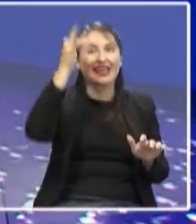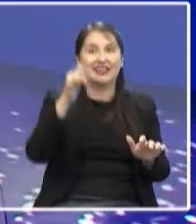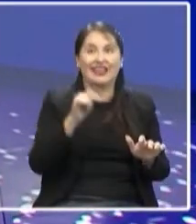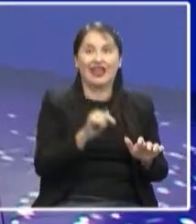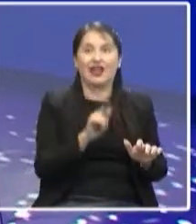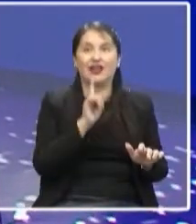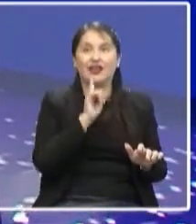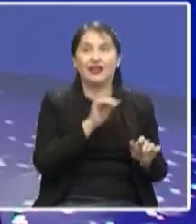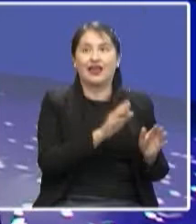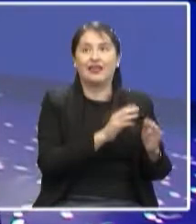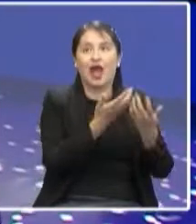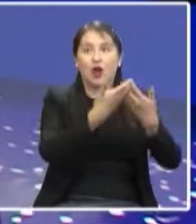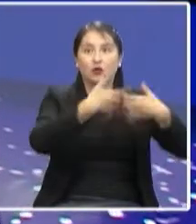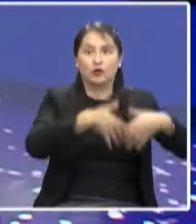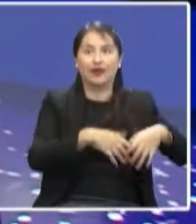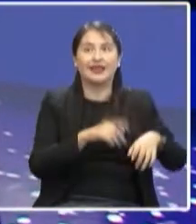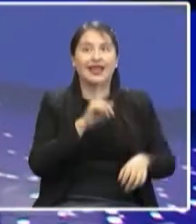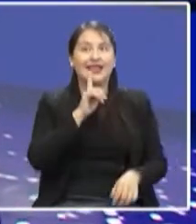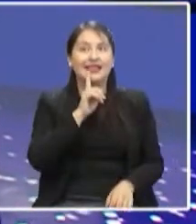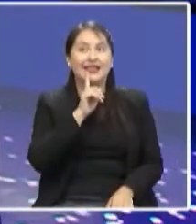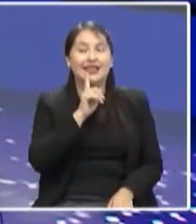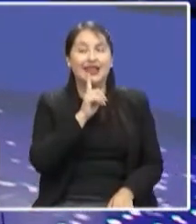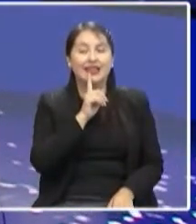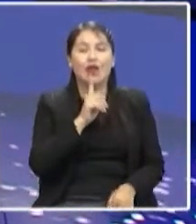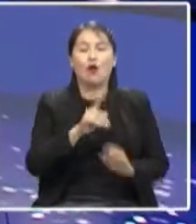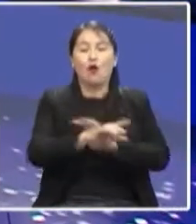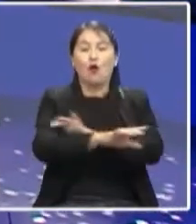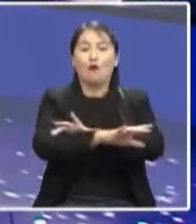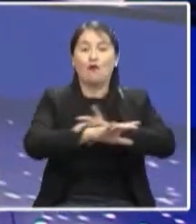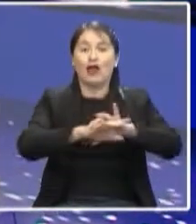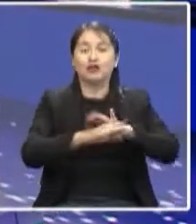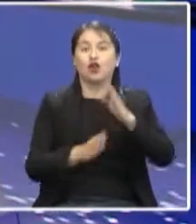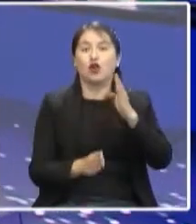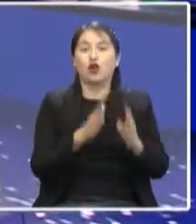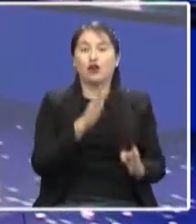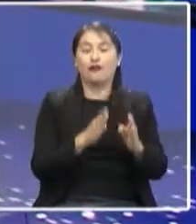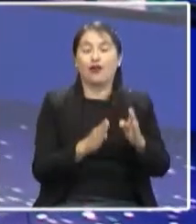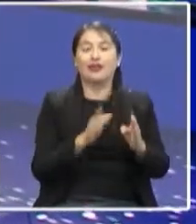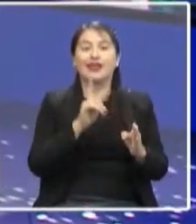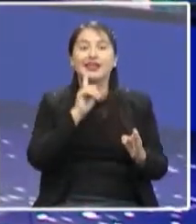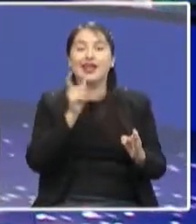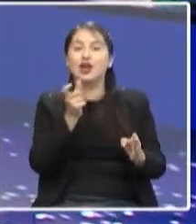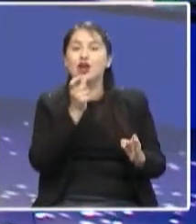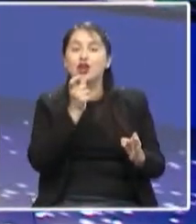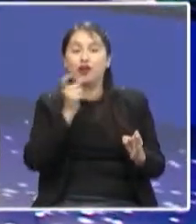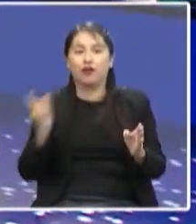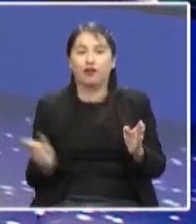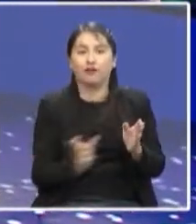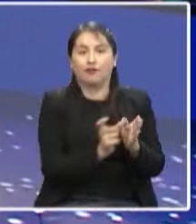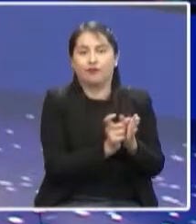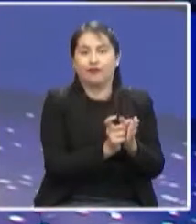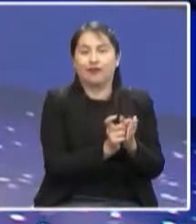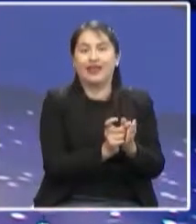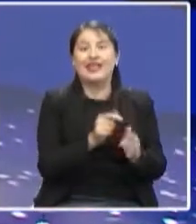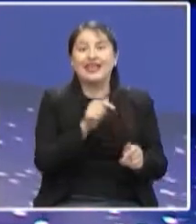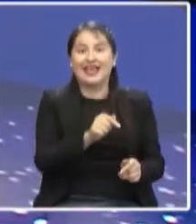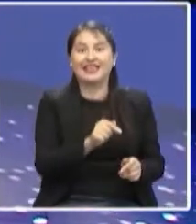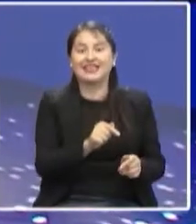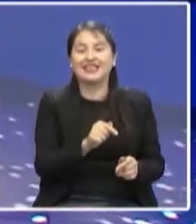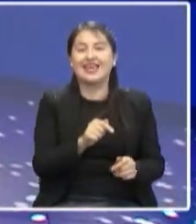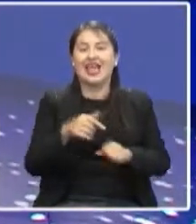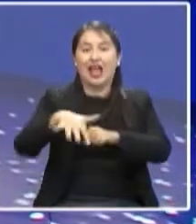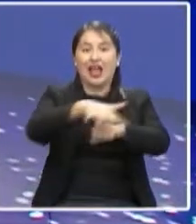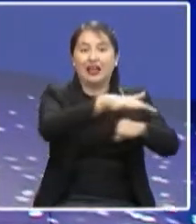automáticas que tienen un brazo robótico, le ponen al dron la batería, también le ponen la carga y así el dron no tiene que